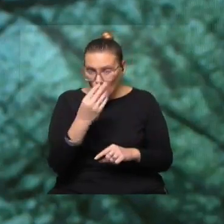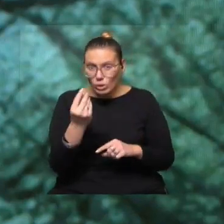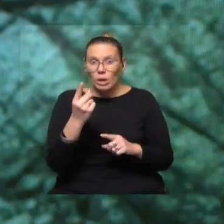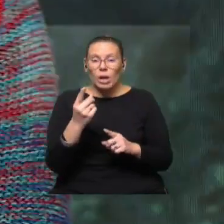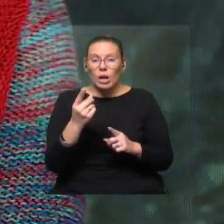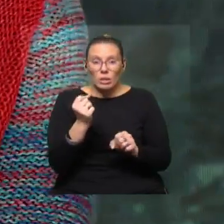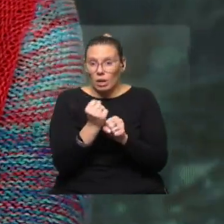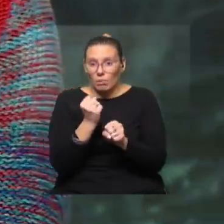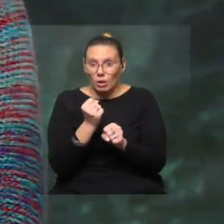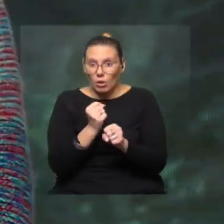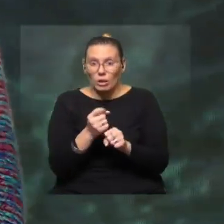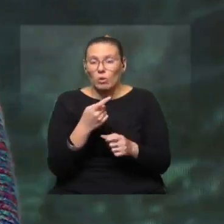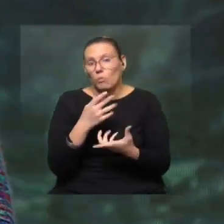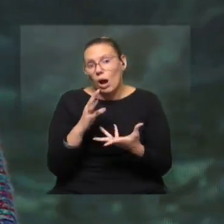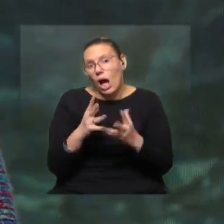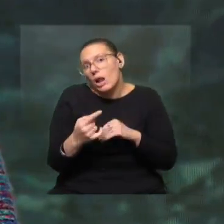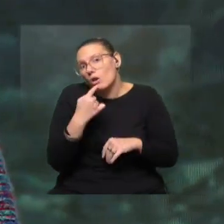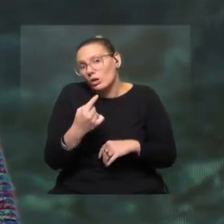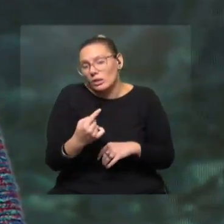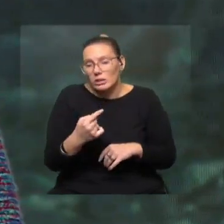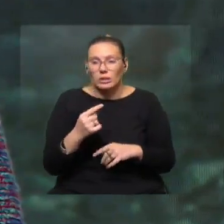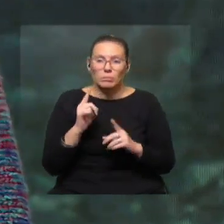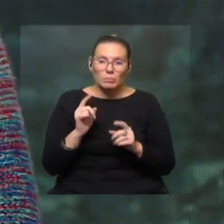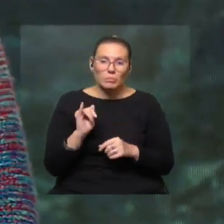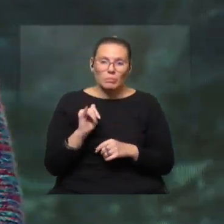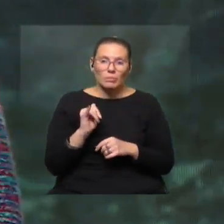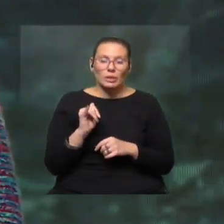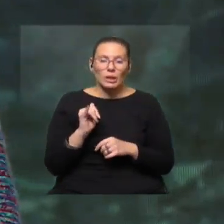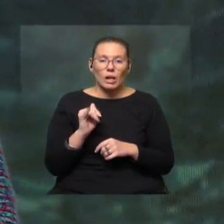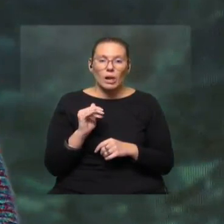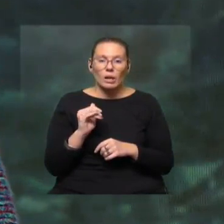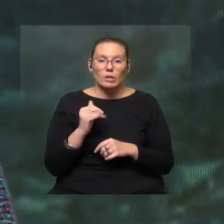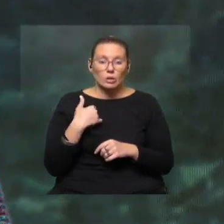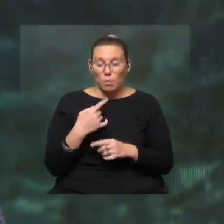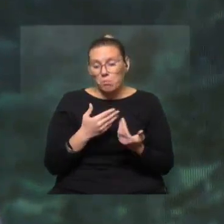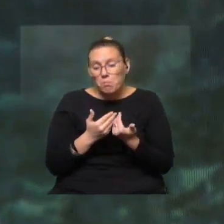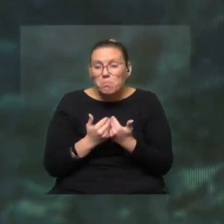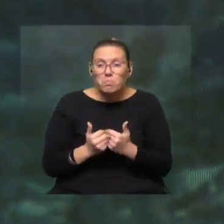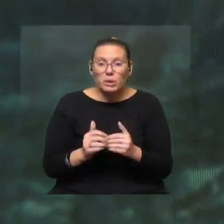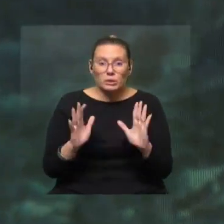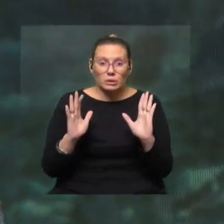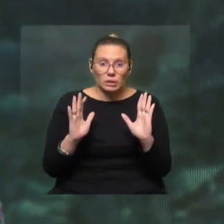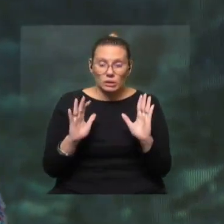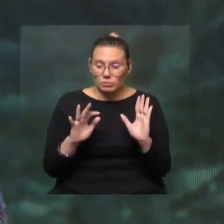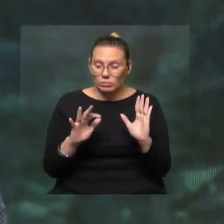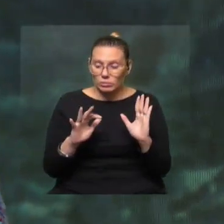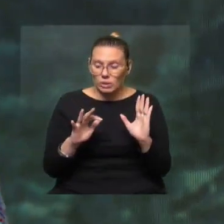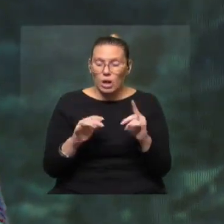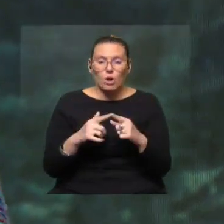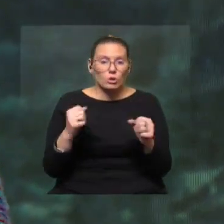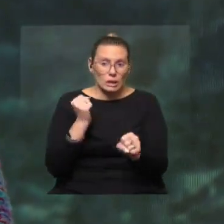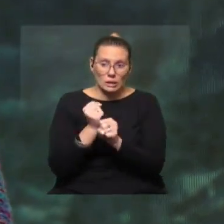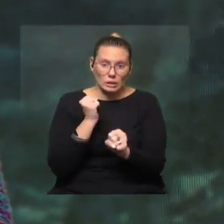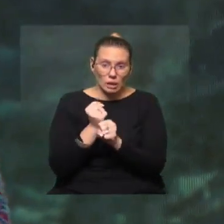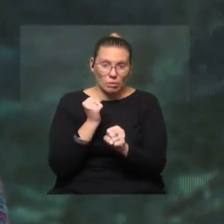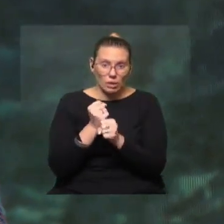hay un mensaje en esa contradicción También muchas veces lo que pasa que claro me metí Y cómo va todo lo que yo